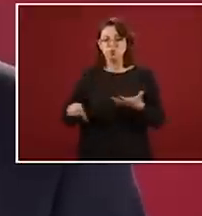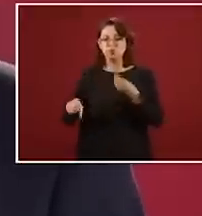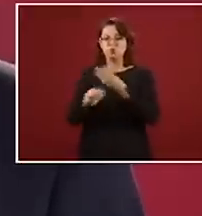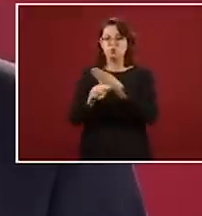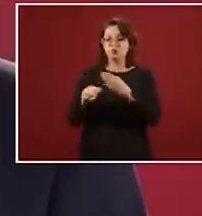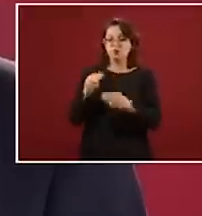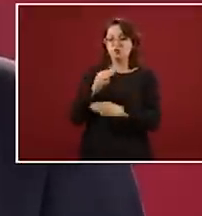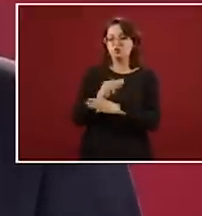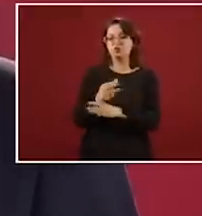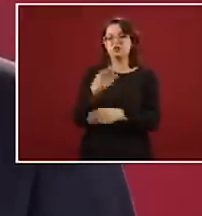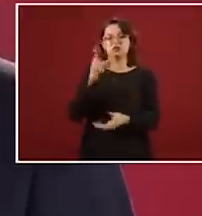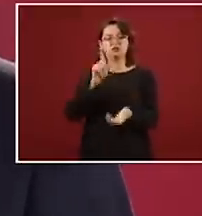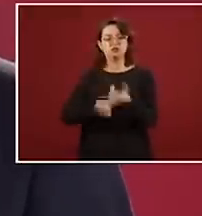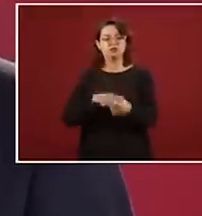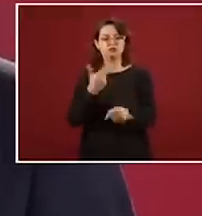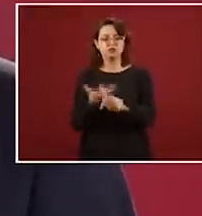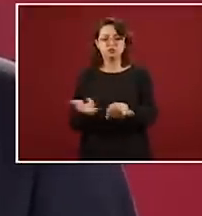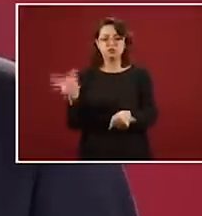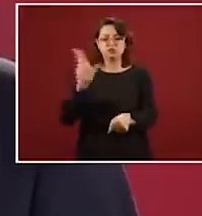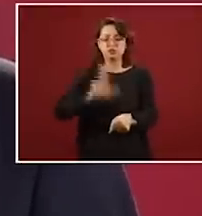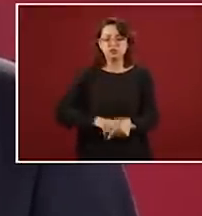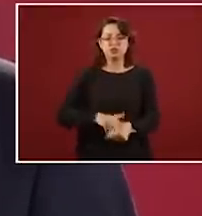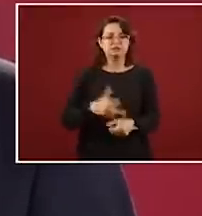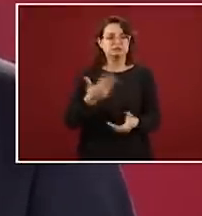en hospitales,